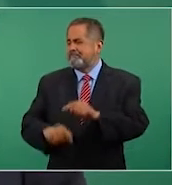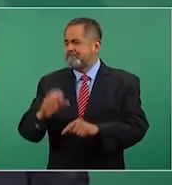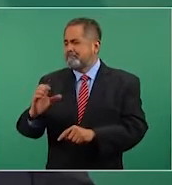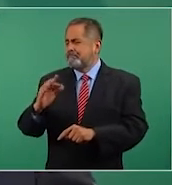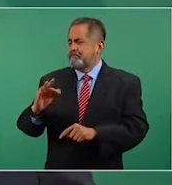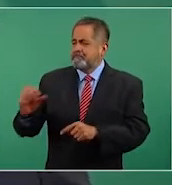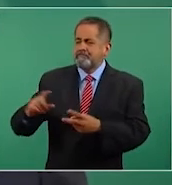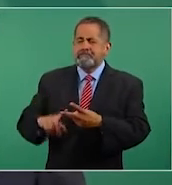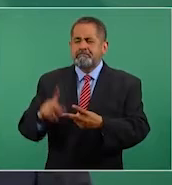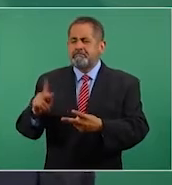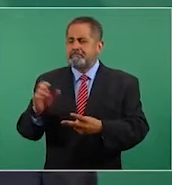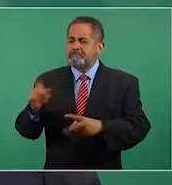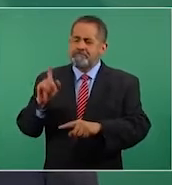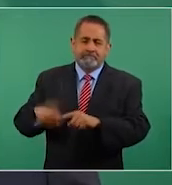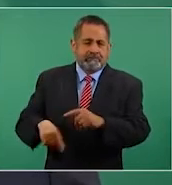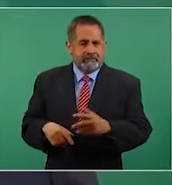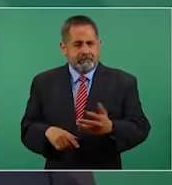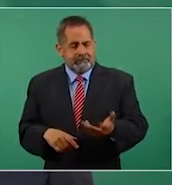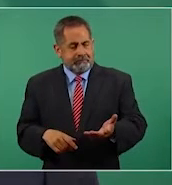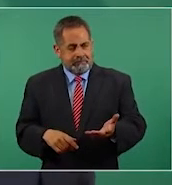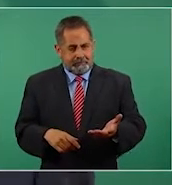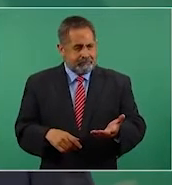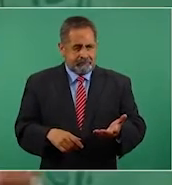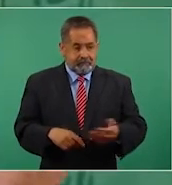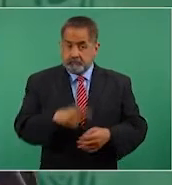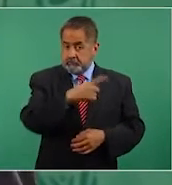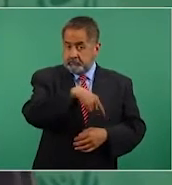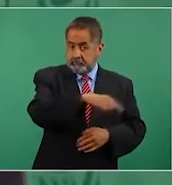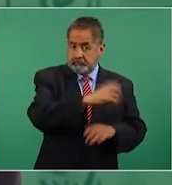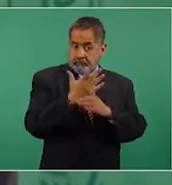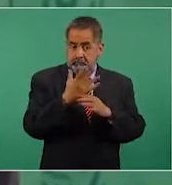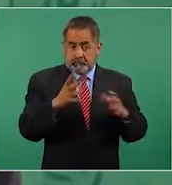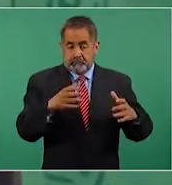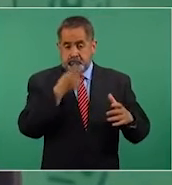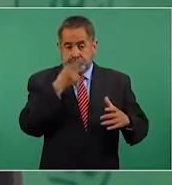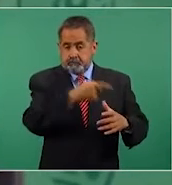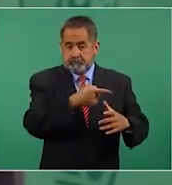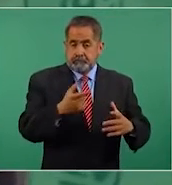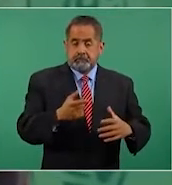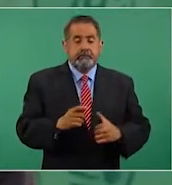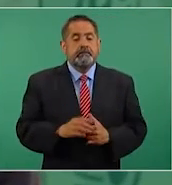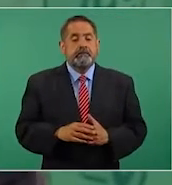a estas dos empresas. Llegaron a decir que se